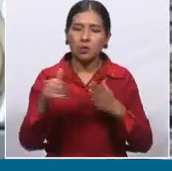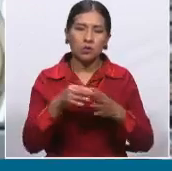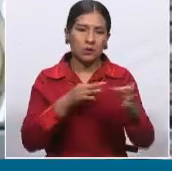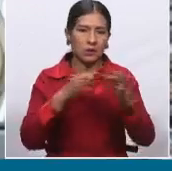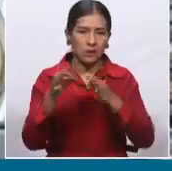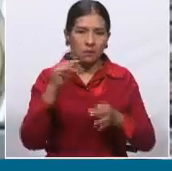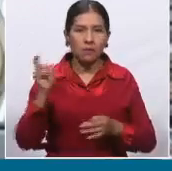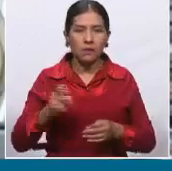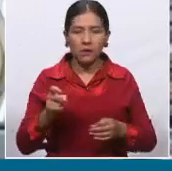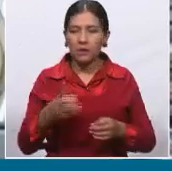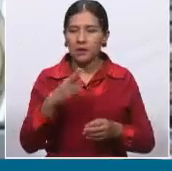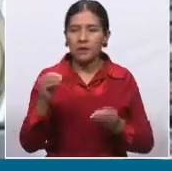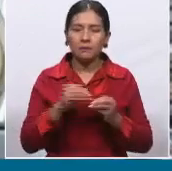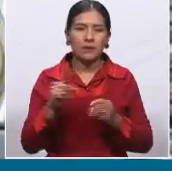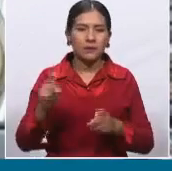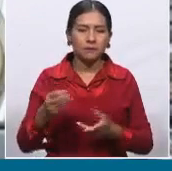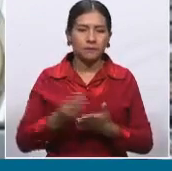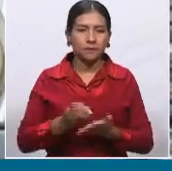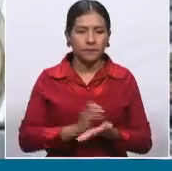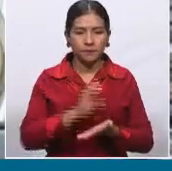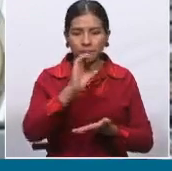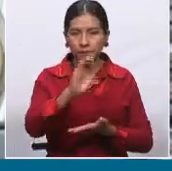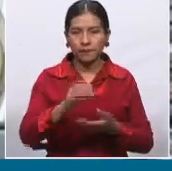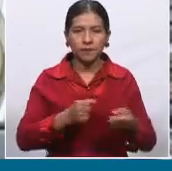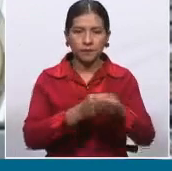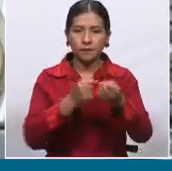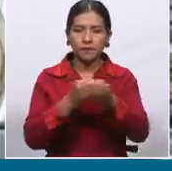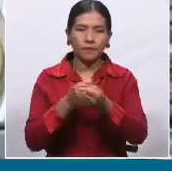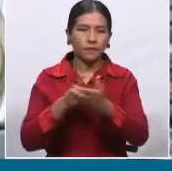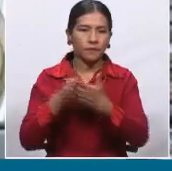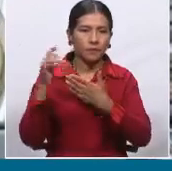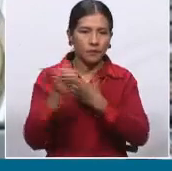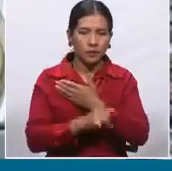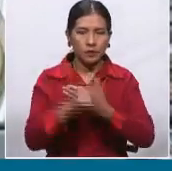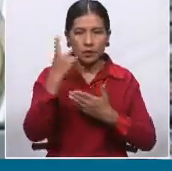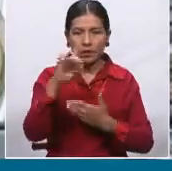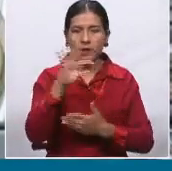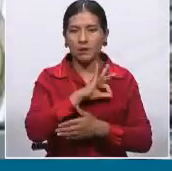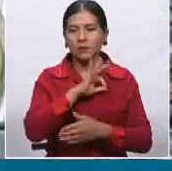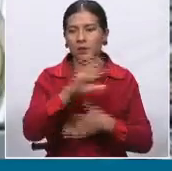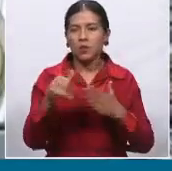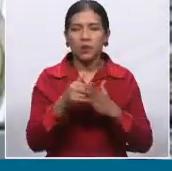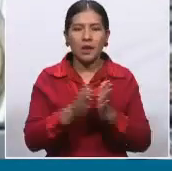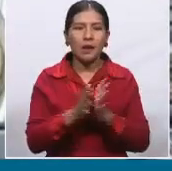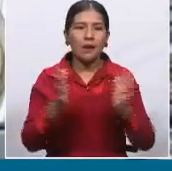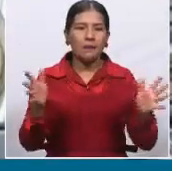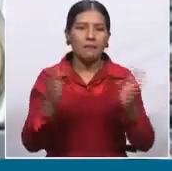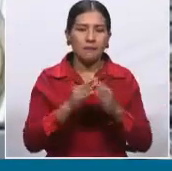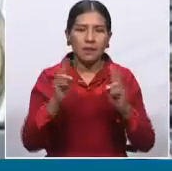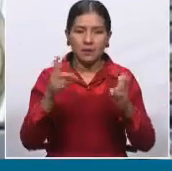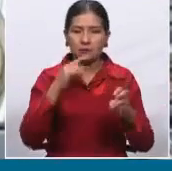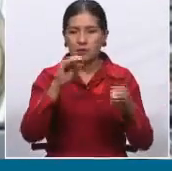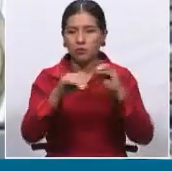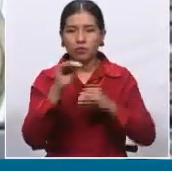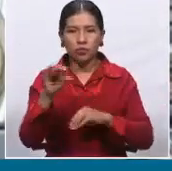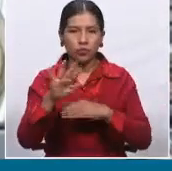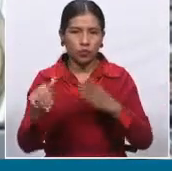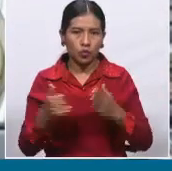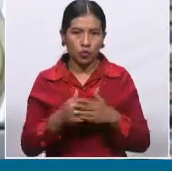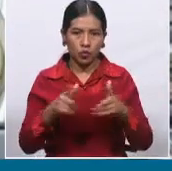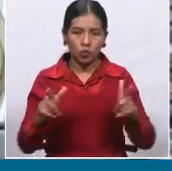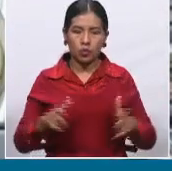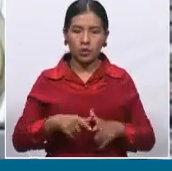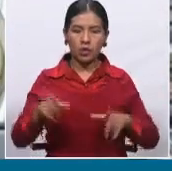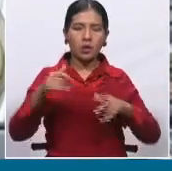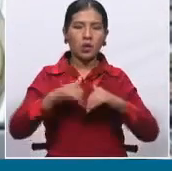se requiere invertir, gestionar proyectos para ampliar los bofedales, para ampliar las